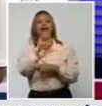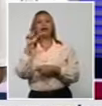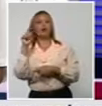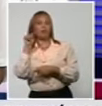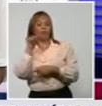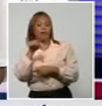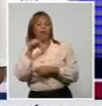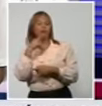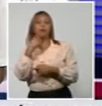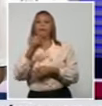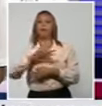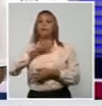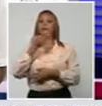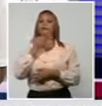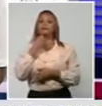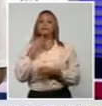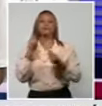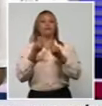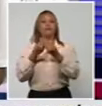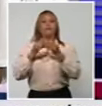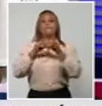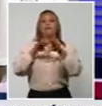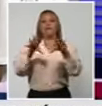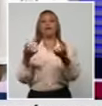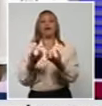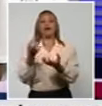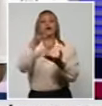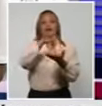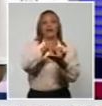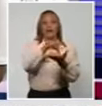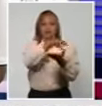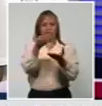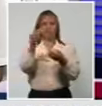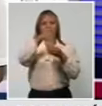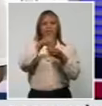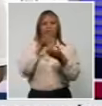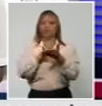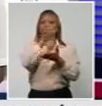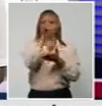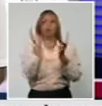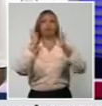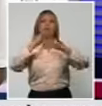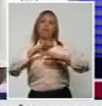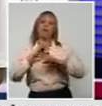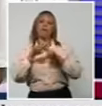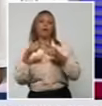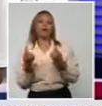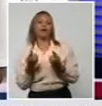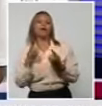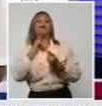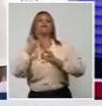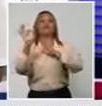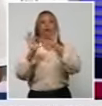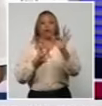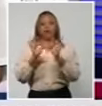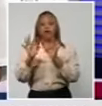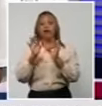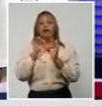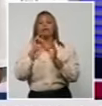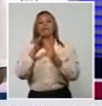podemos decir que no se ha producido un evento de transmisión dentro de las instalaciones, precisamente porque se ha tenido en cuenta la implementación